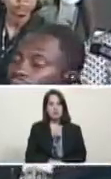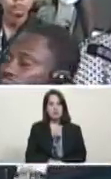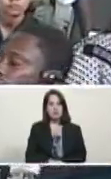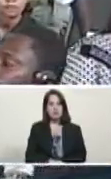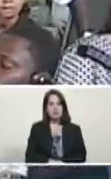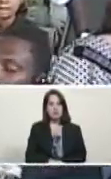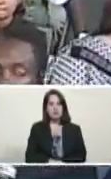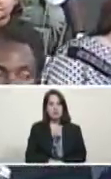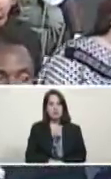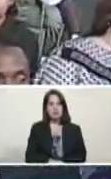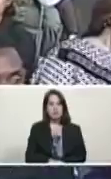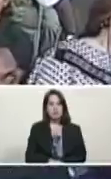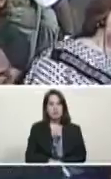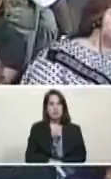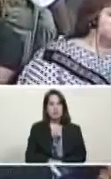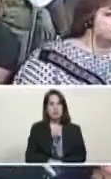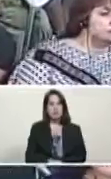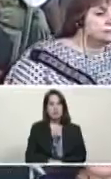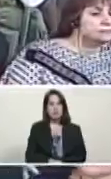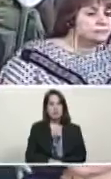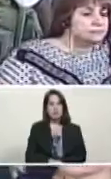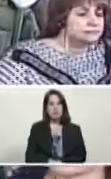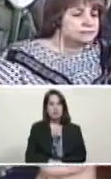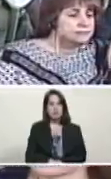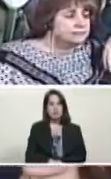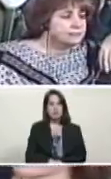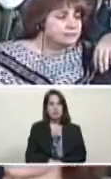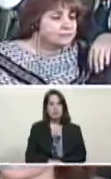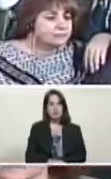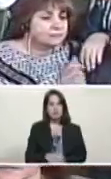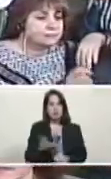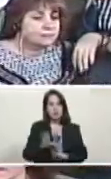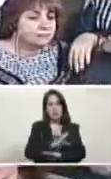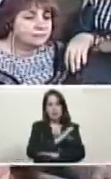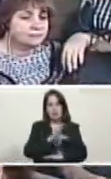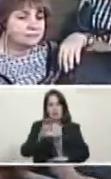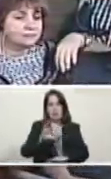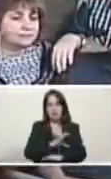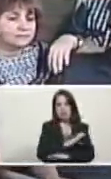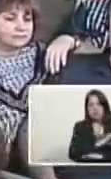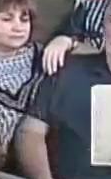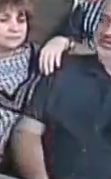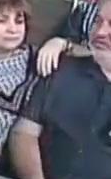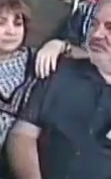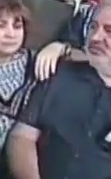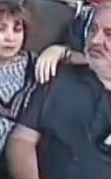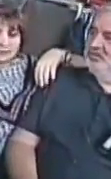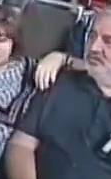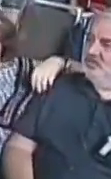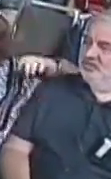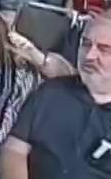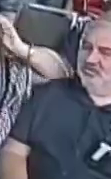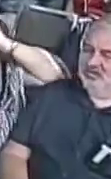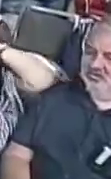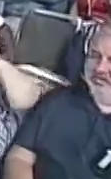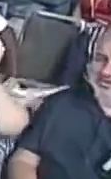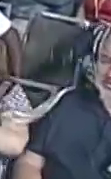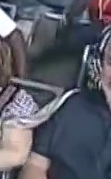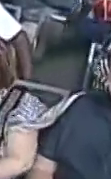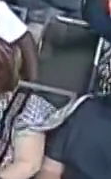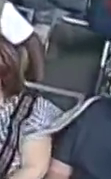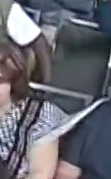my mother puede que tenga más para dar